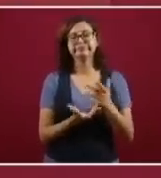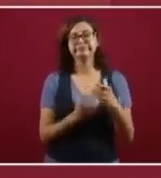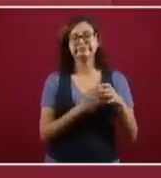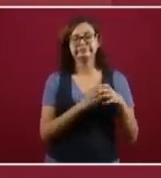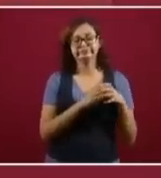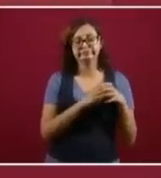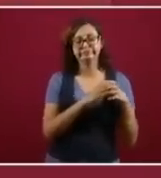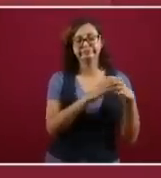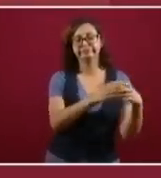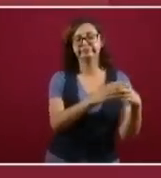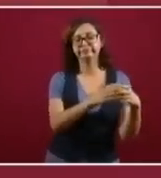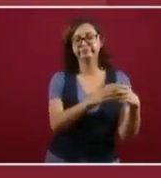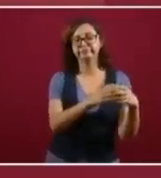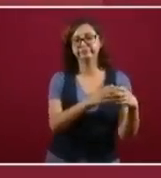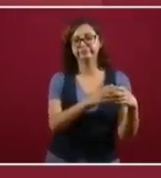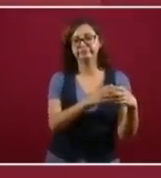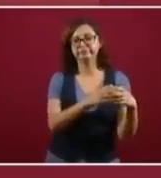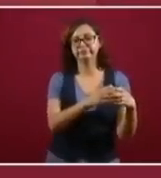influyentismo?